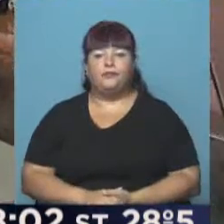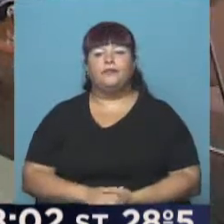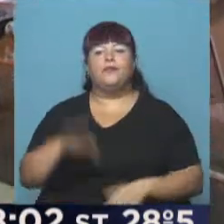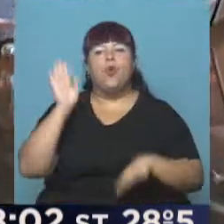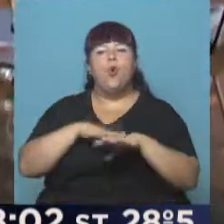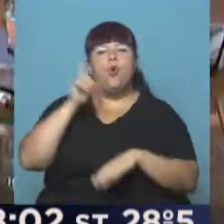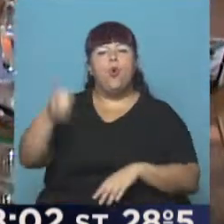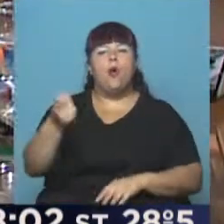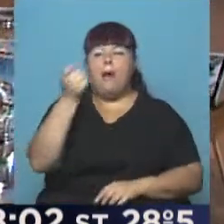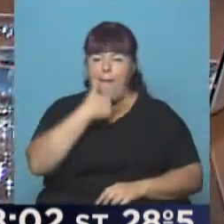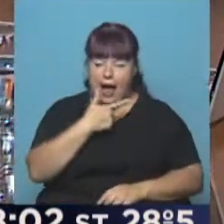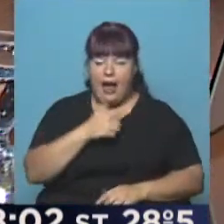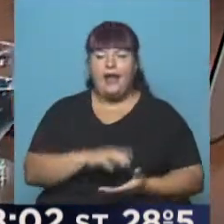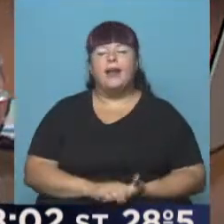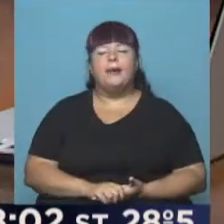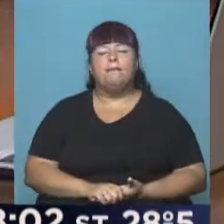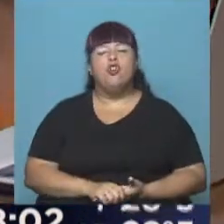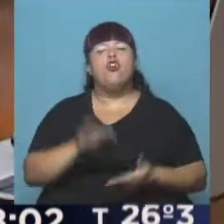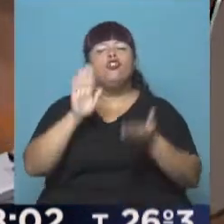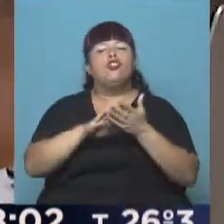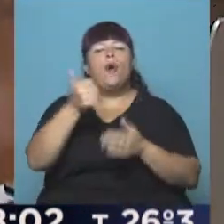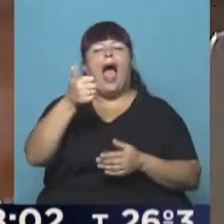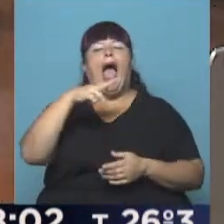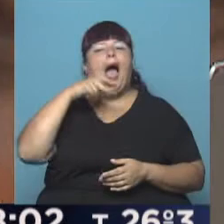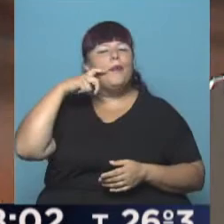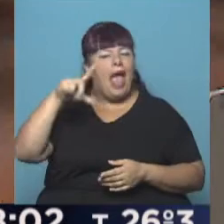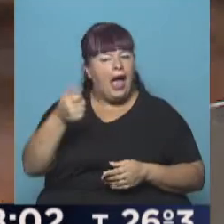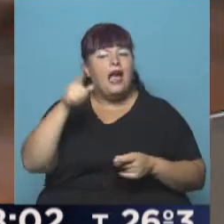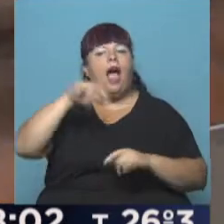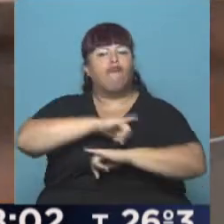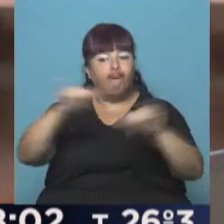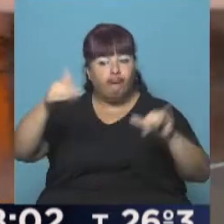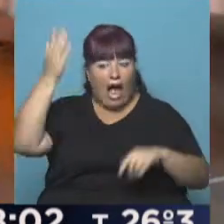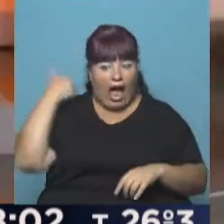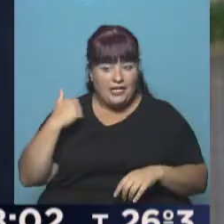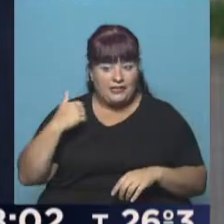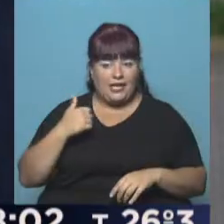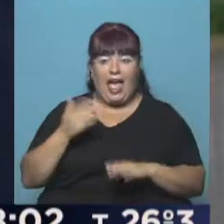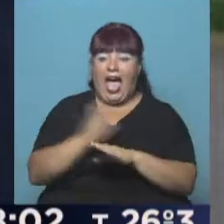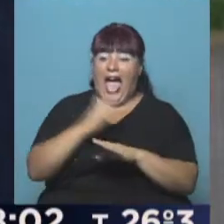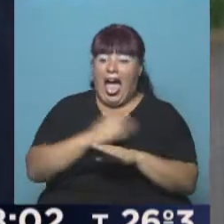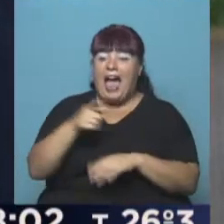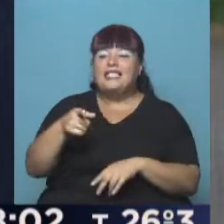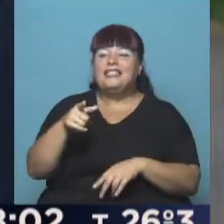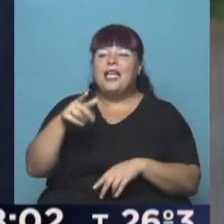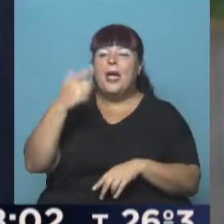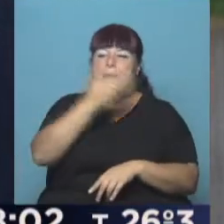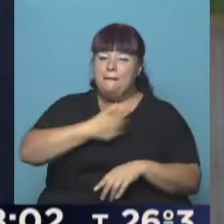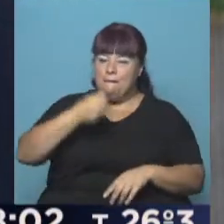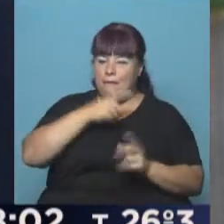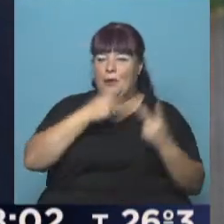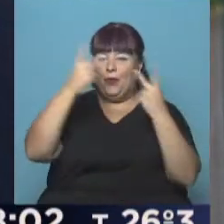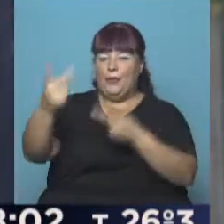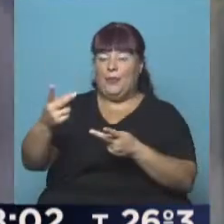Imputaron al presidente de la Nación por el caso Avianca. Y esto se dio a conocer en la jornada de ayer, minutos antes de que el presidente